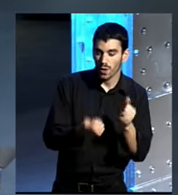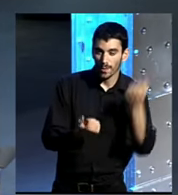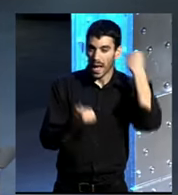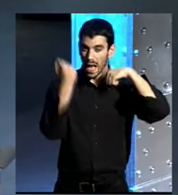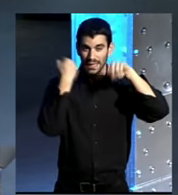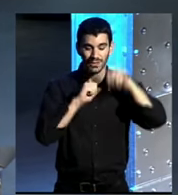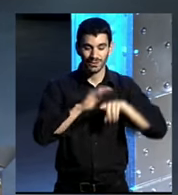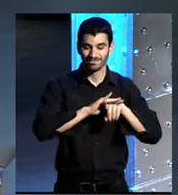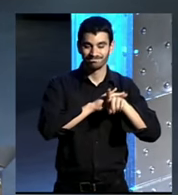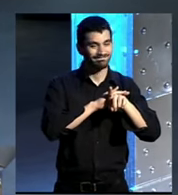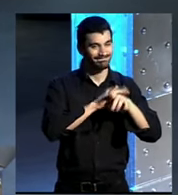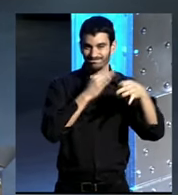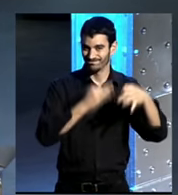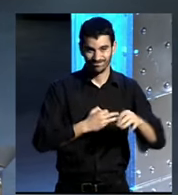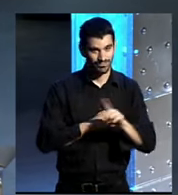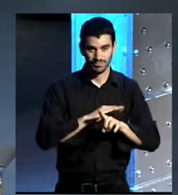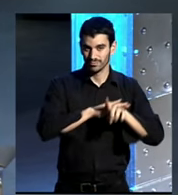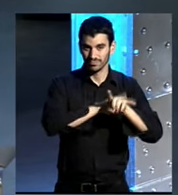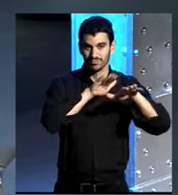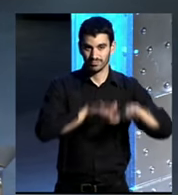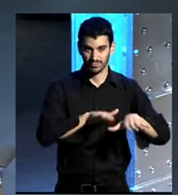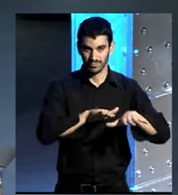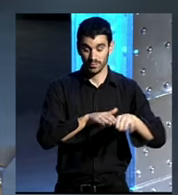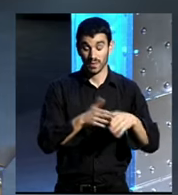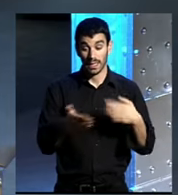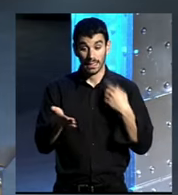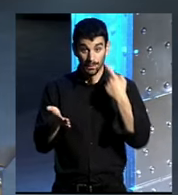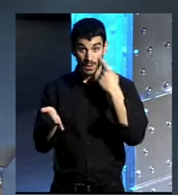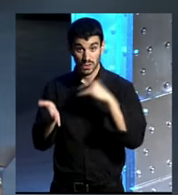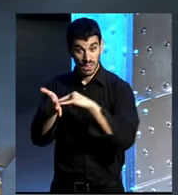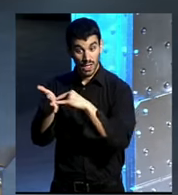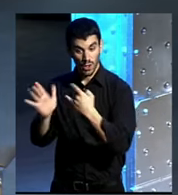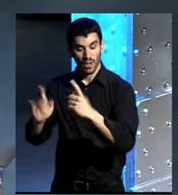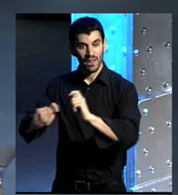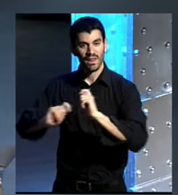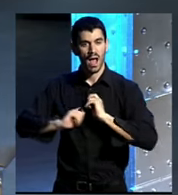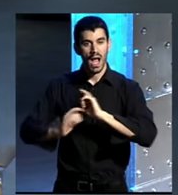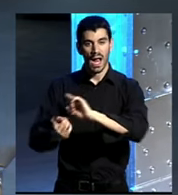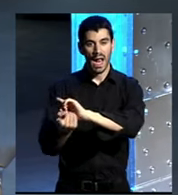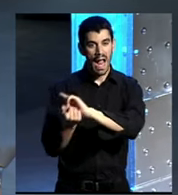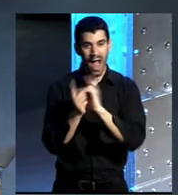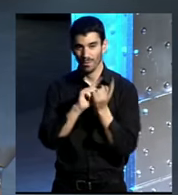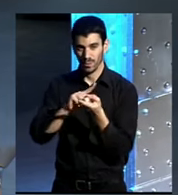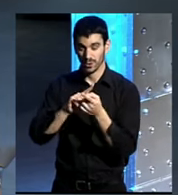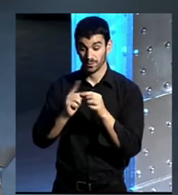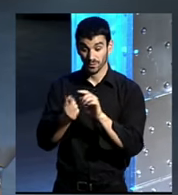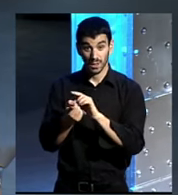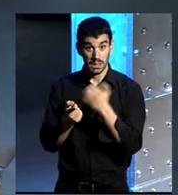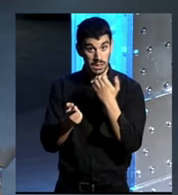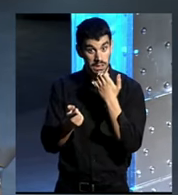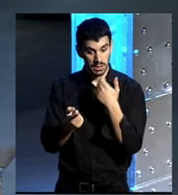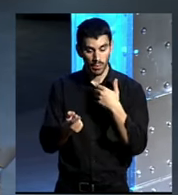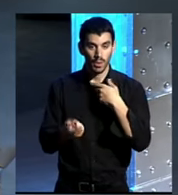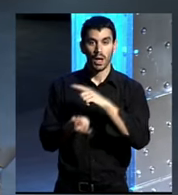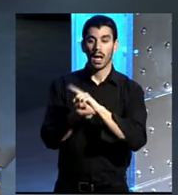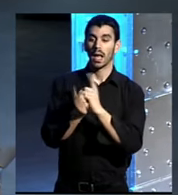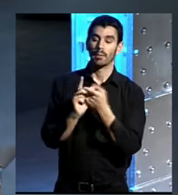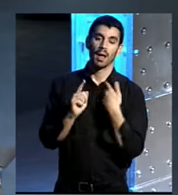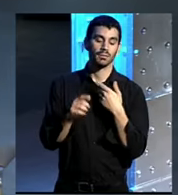y realmente la tecnología produce un cambio que, si no sabemos apalancarnos en él,